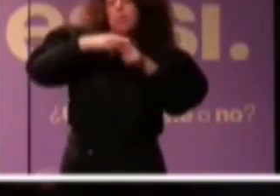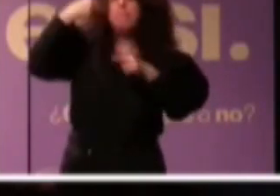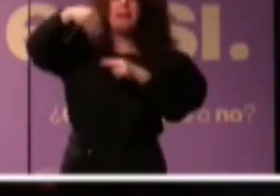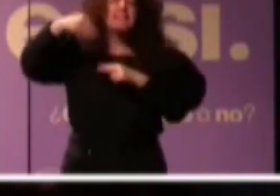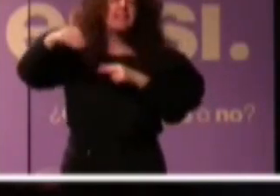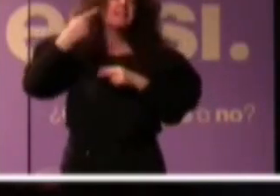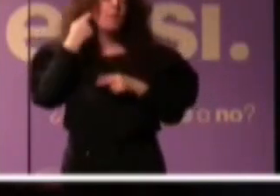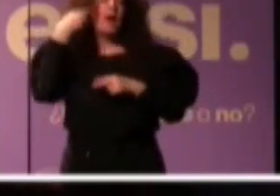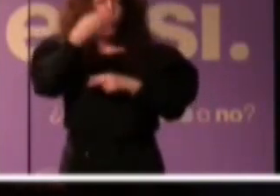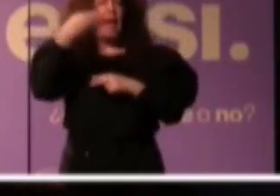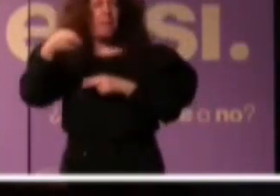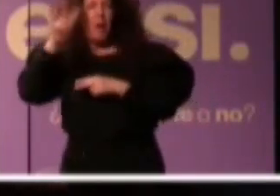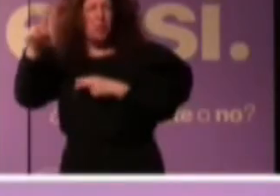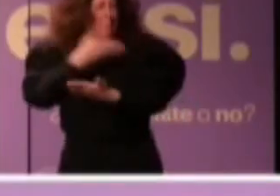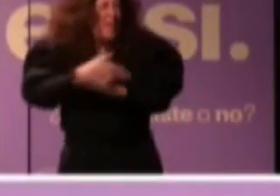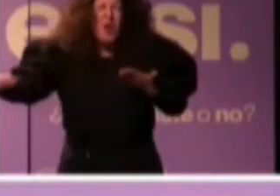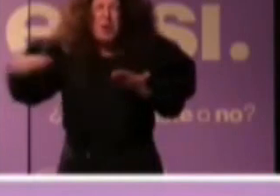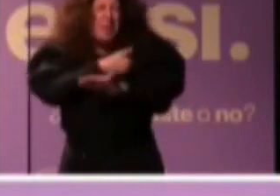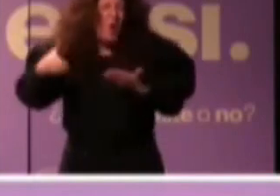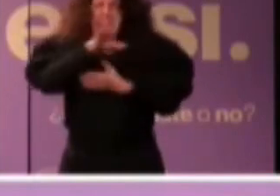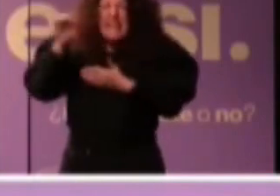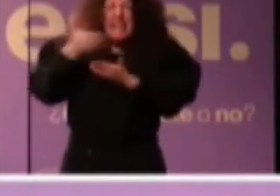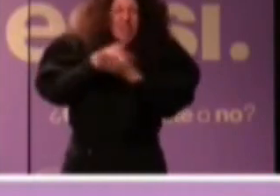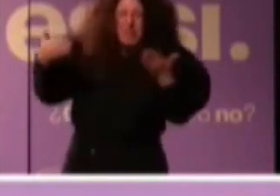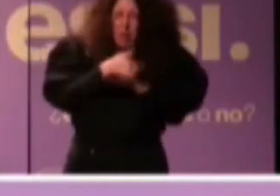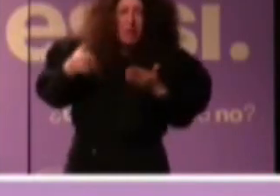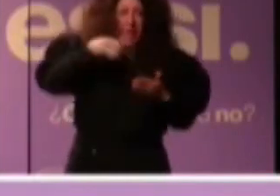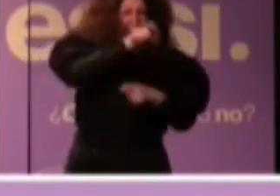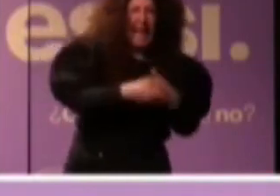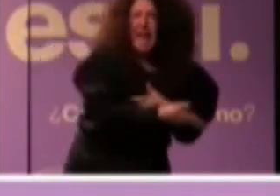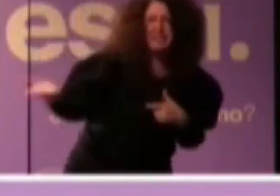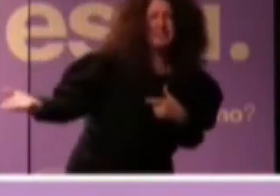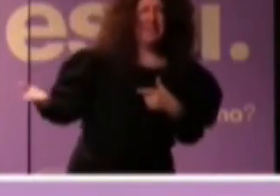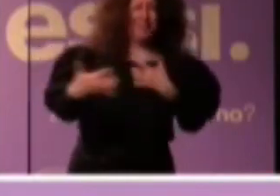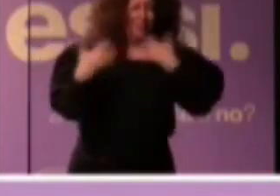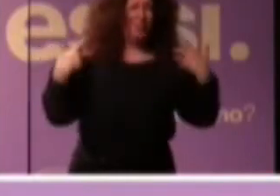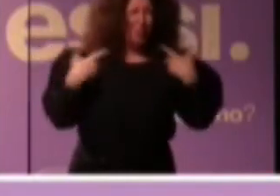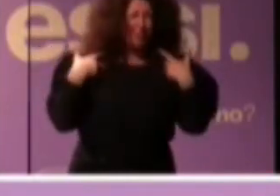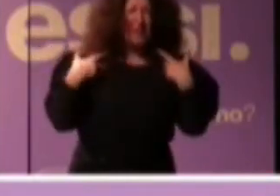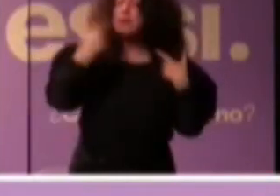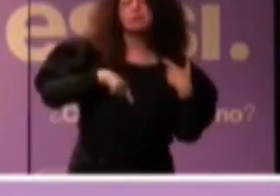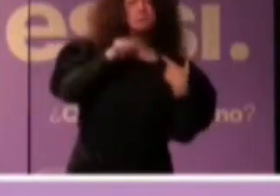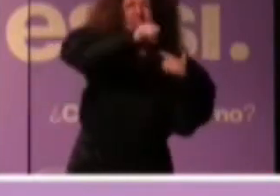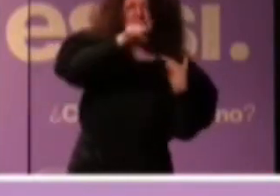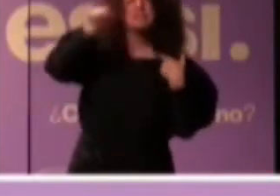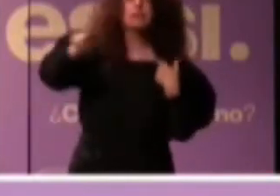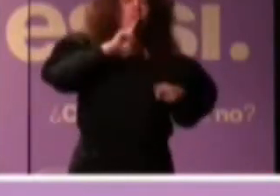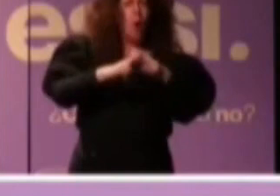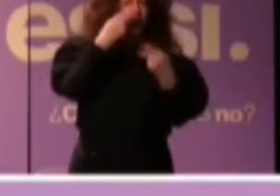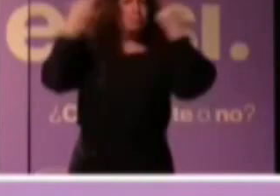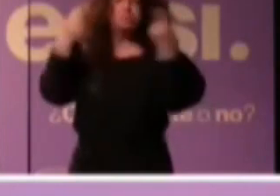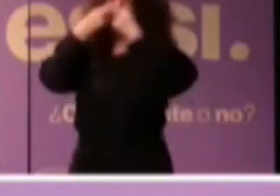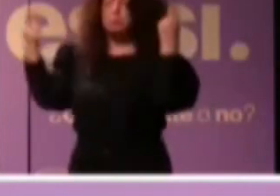BBVA, estén nadando en billetes de 500 euros mientras nuestra gente lo pasa mal, les vamos a seguir nombrando y les vamos a llamar